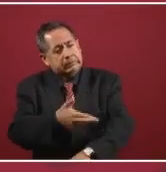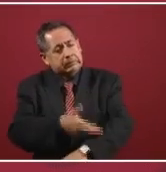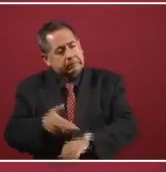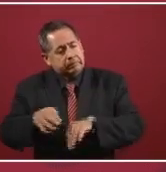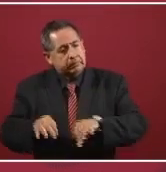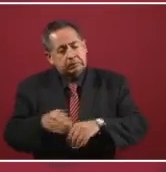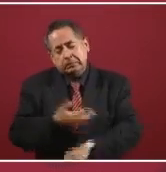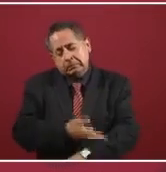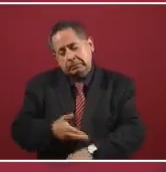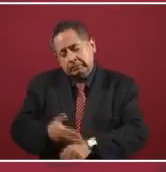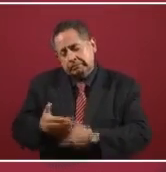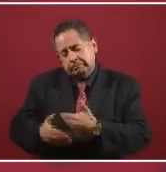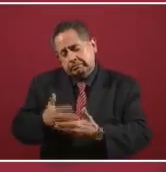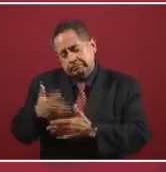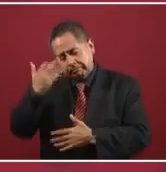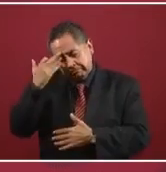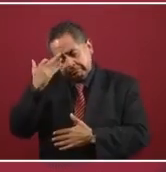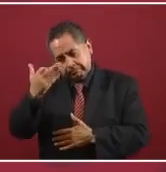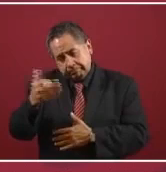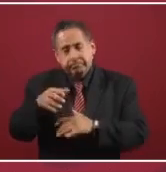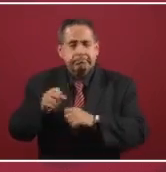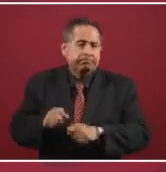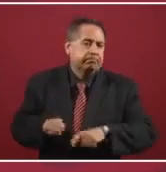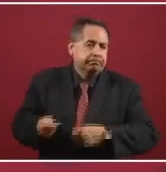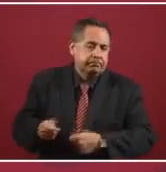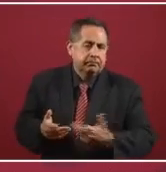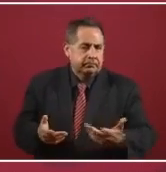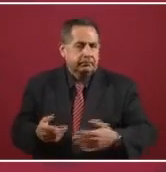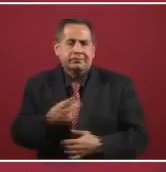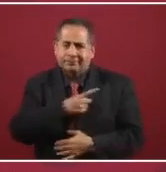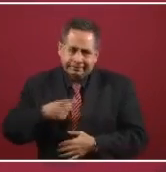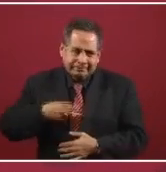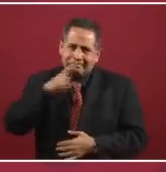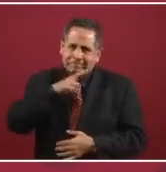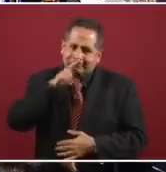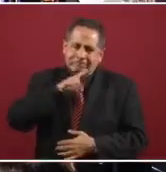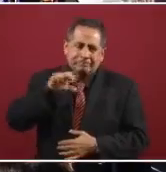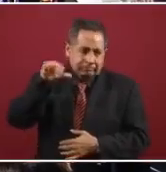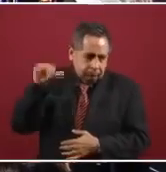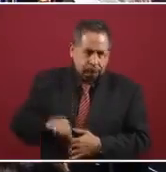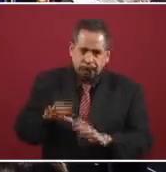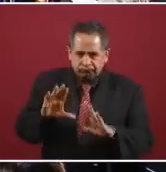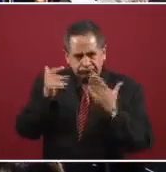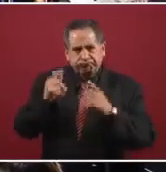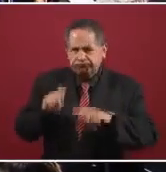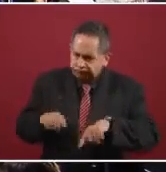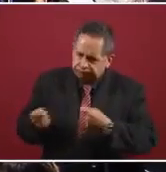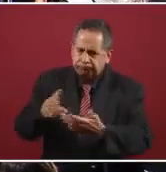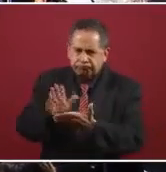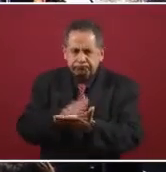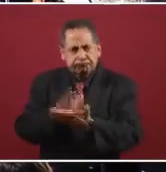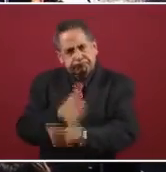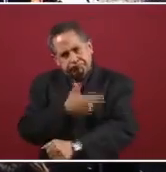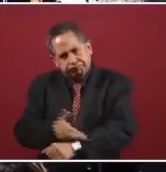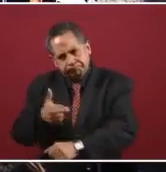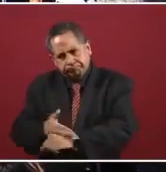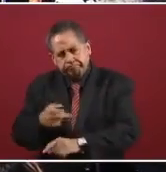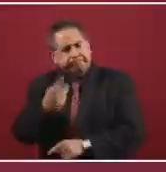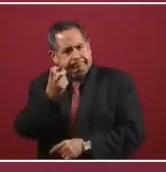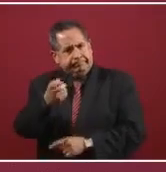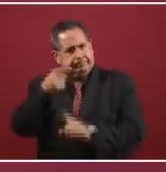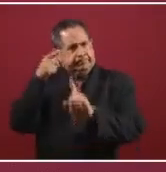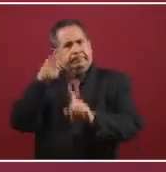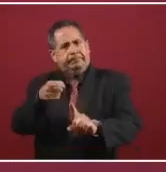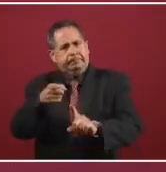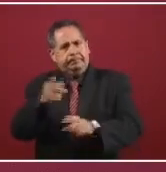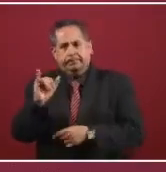Unidos. Entonces, tenemos que hacer que eso cambie, ¿no? Es parte de lo que el INAMI tiene como una de sus metas, lograr que